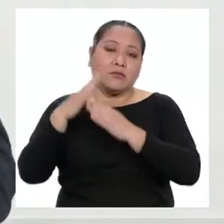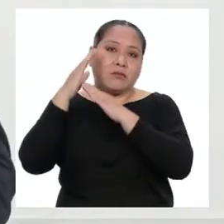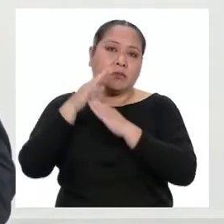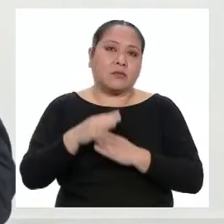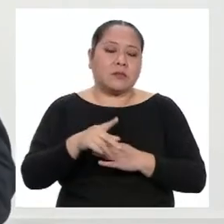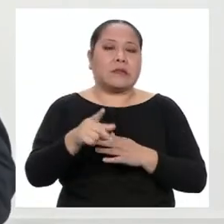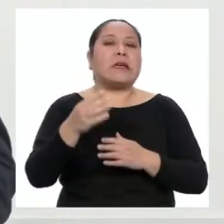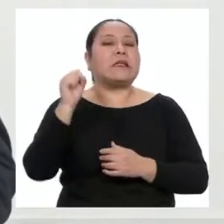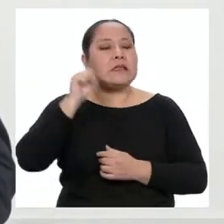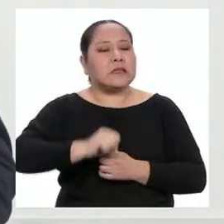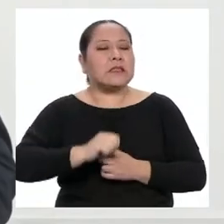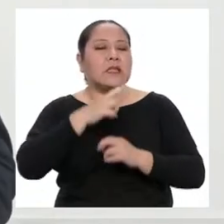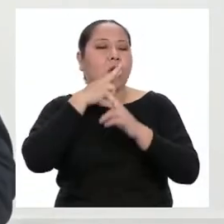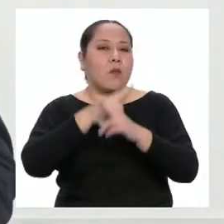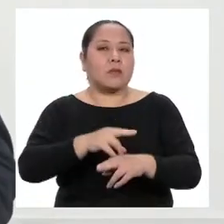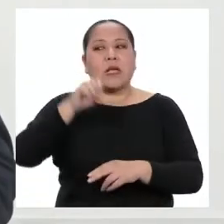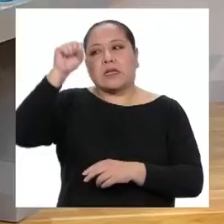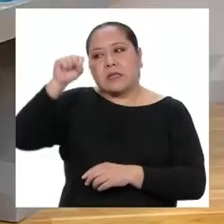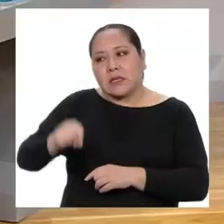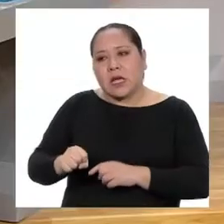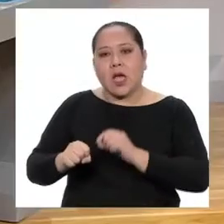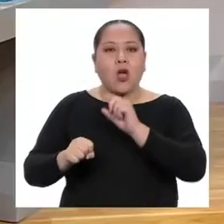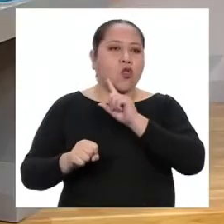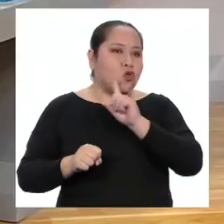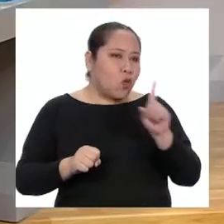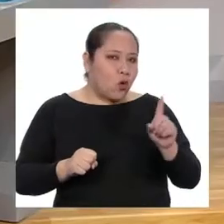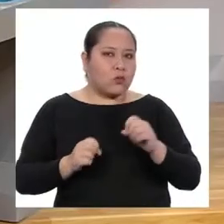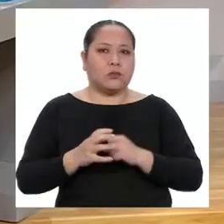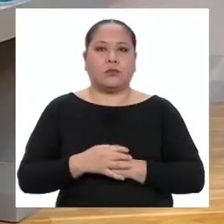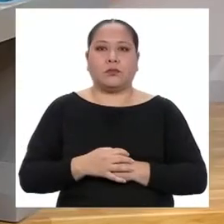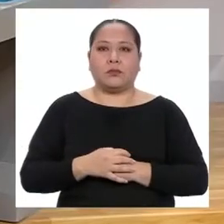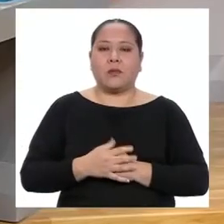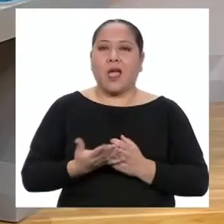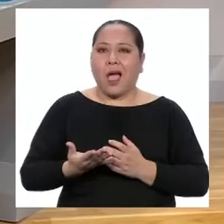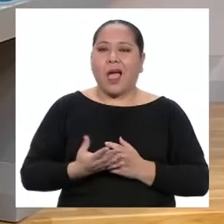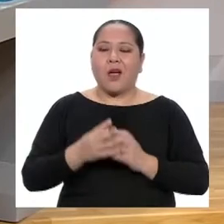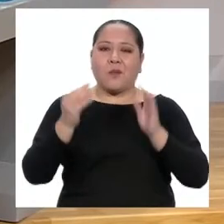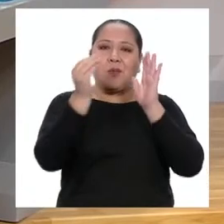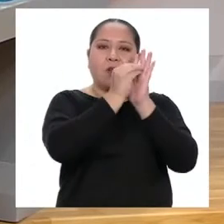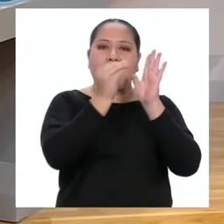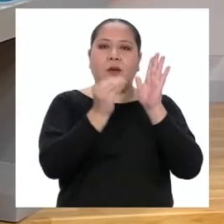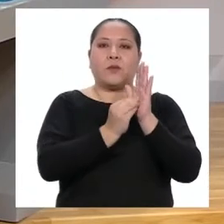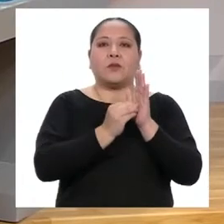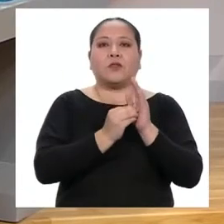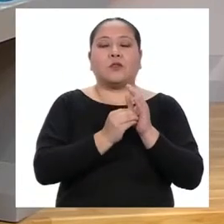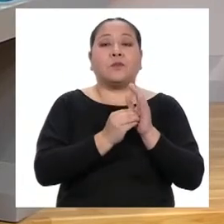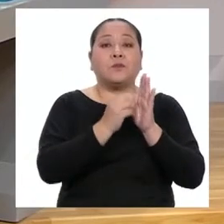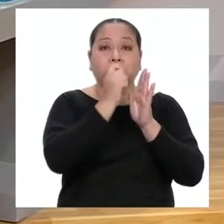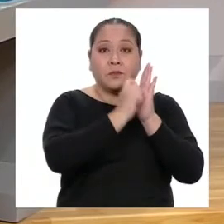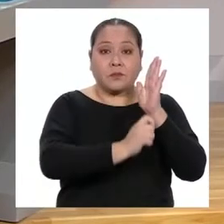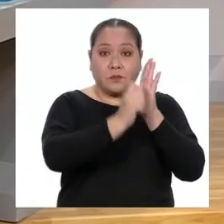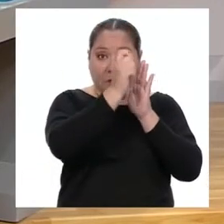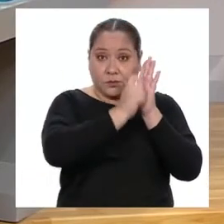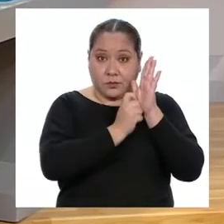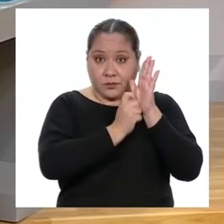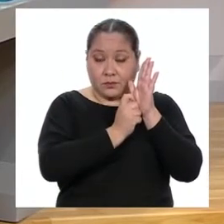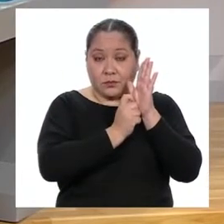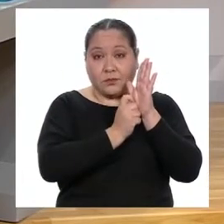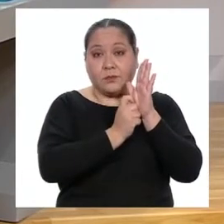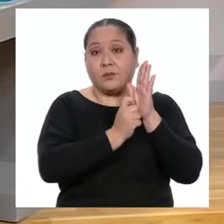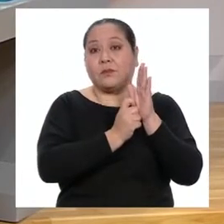dos opciones, sí o no. Entonces, le colocamos las opciones para